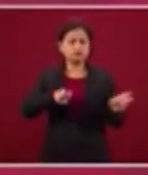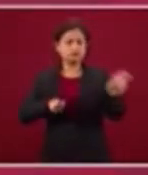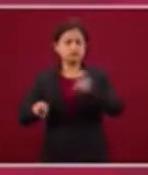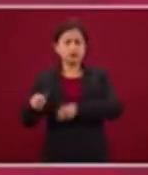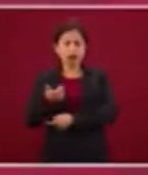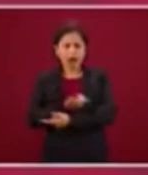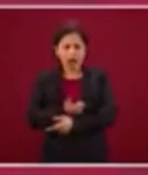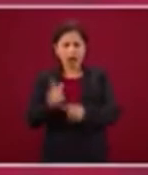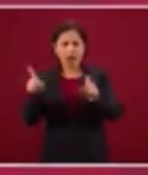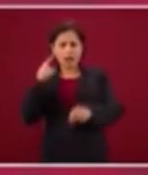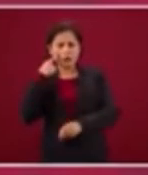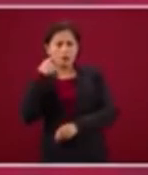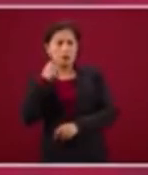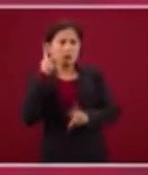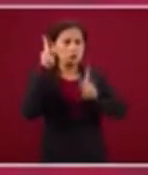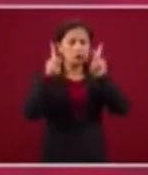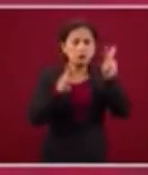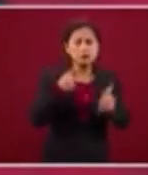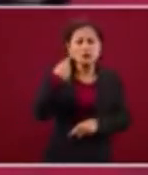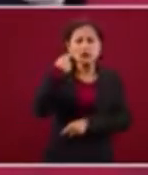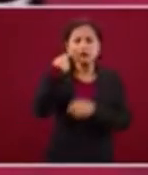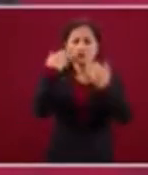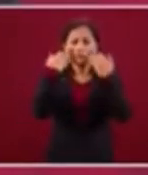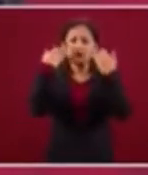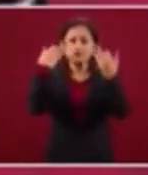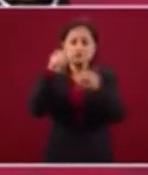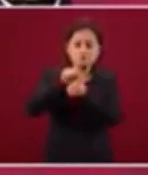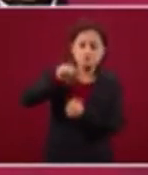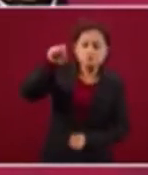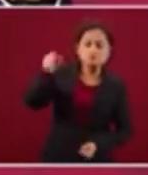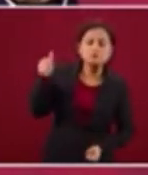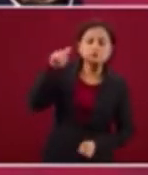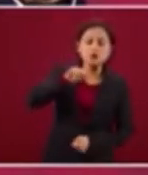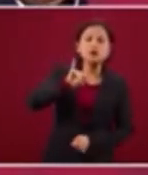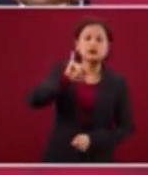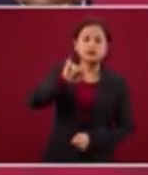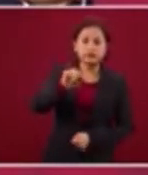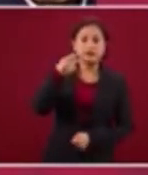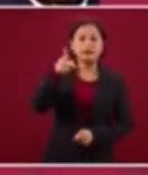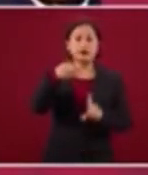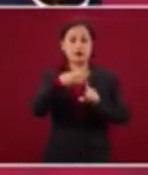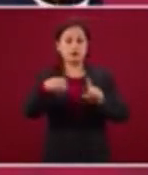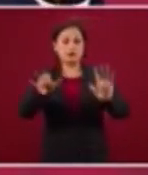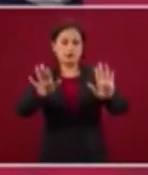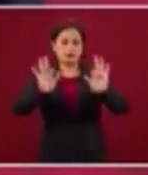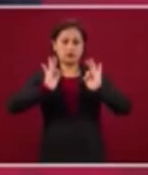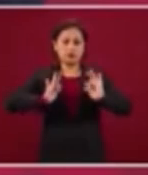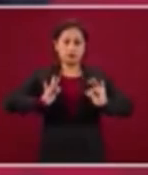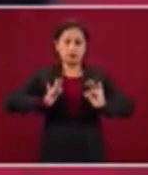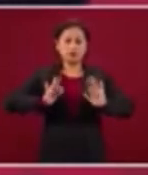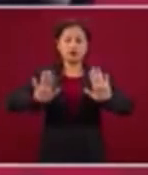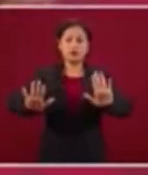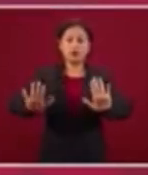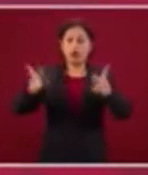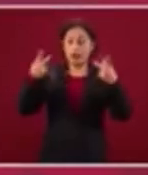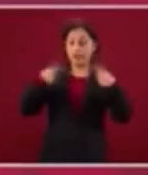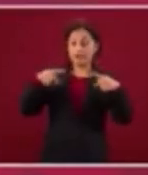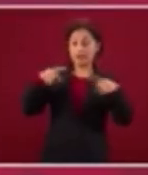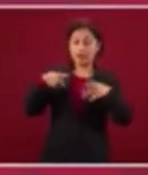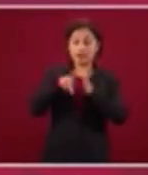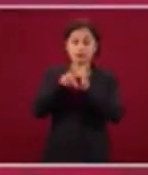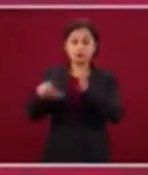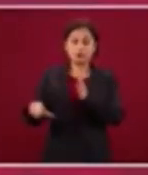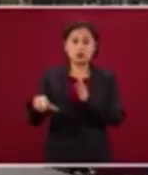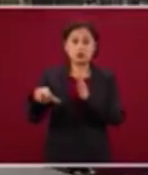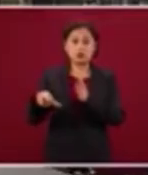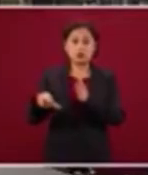Ordenado, sí. Ustedes los primeros, no vayan a pensar que es chayote, o